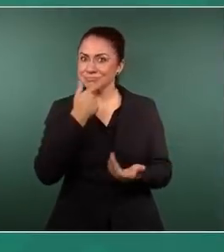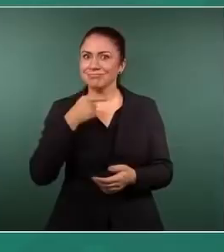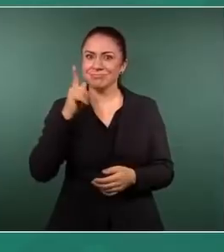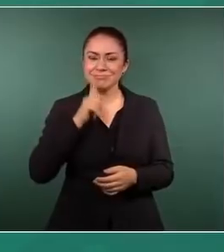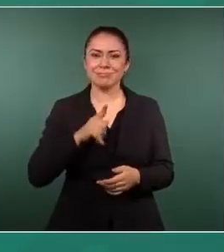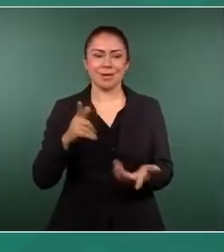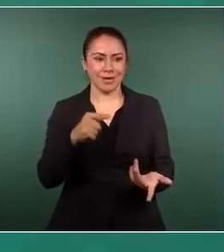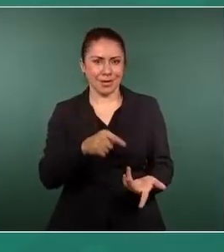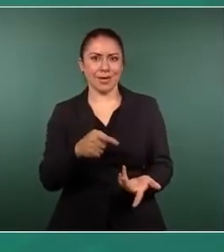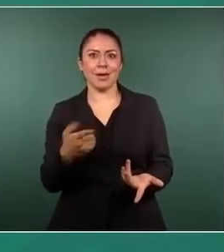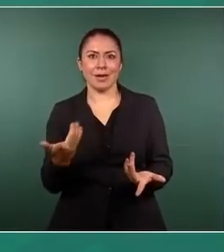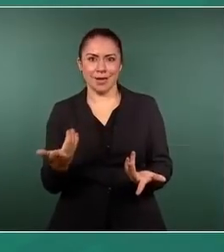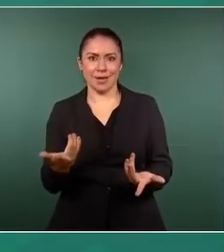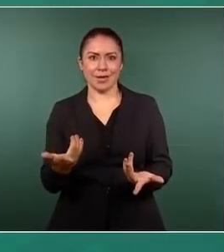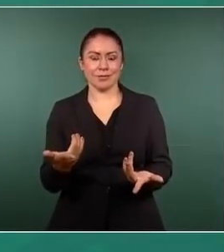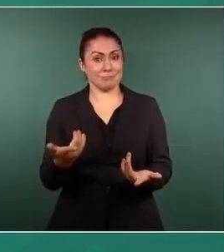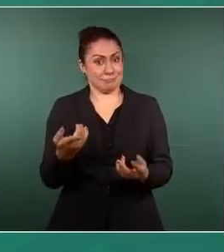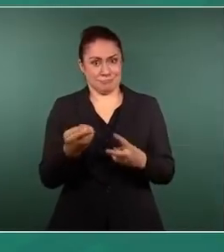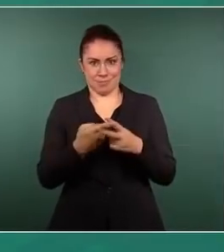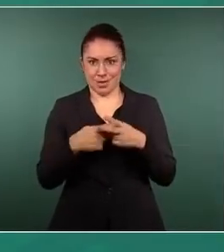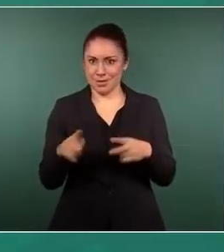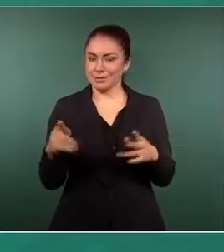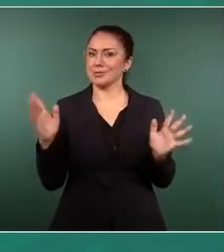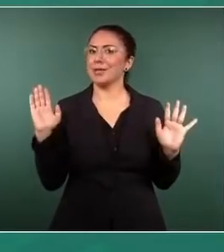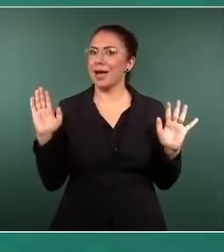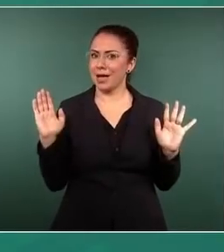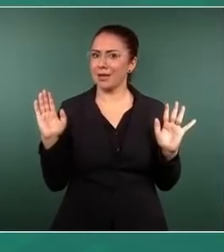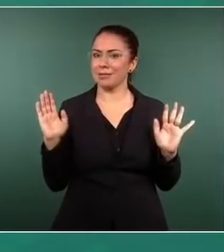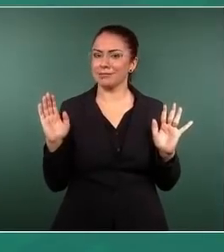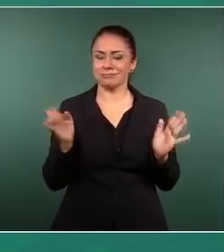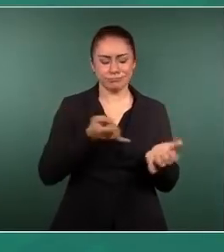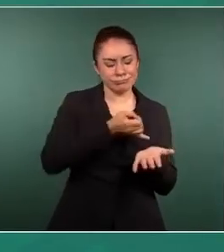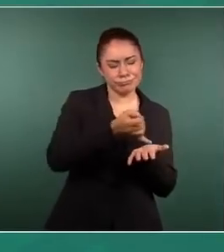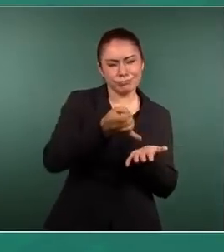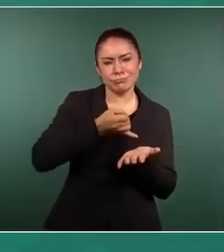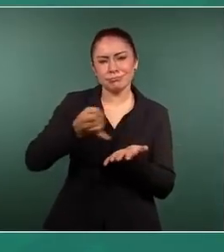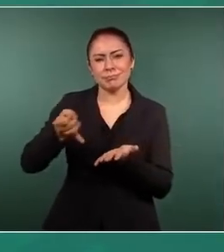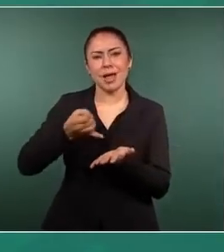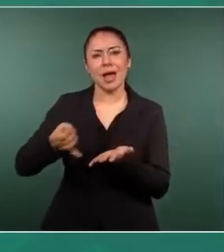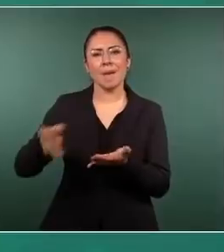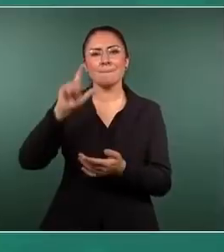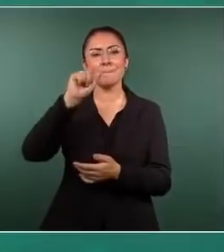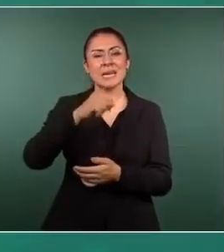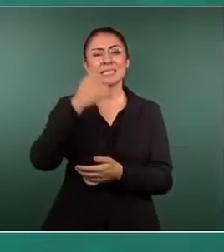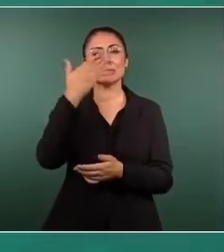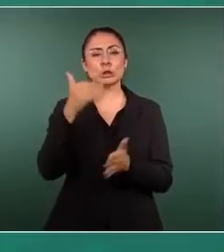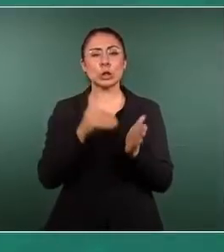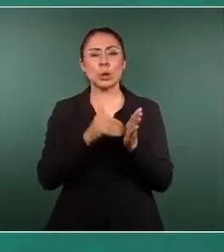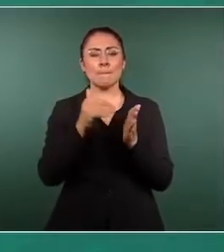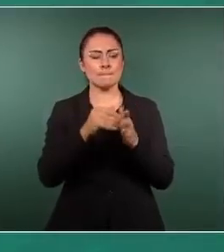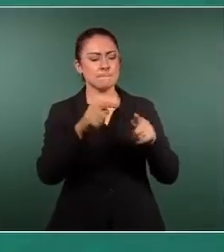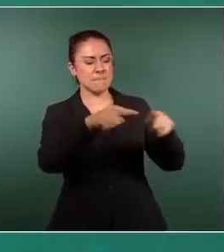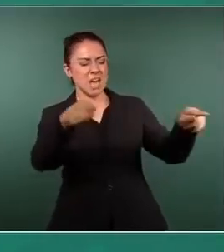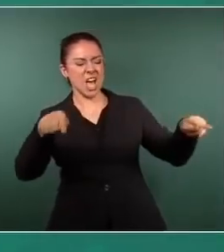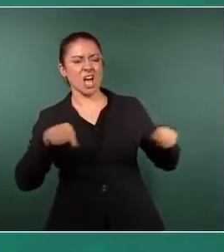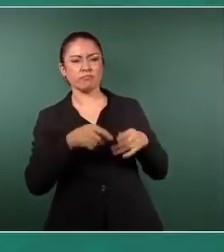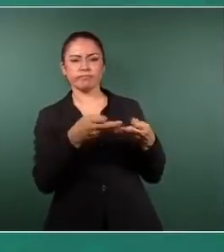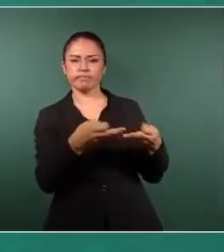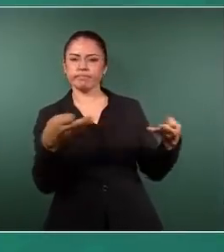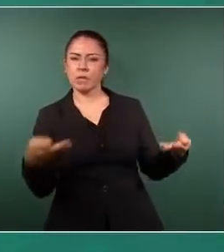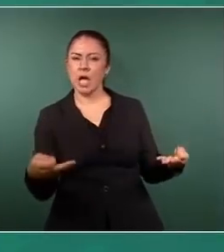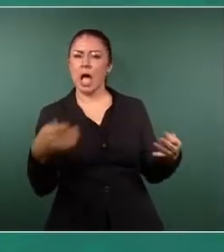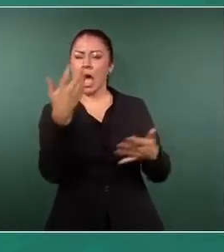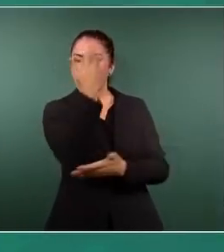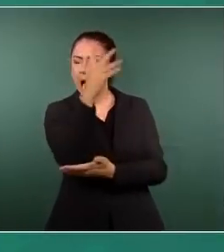propietarios para que siembren 25.000 hectáreas de árboles maderables y